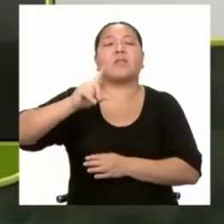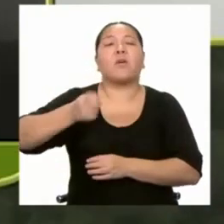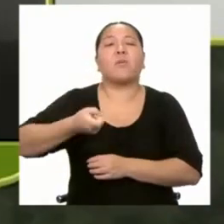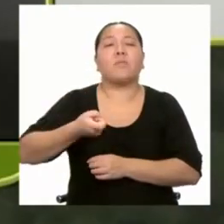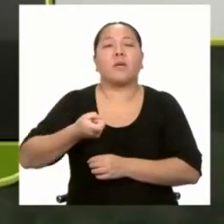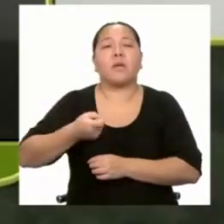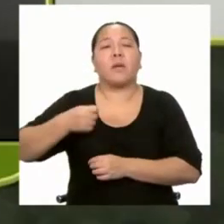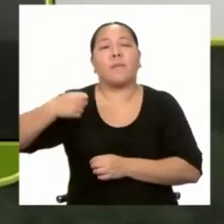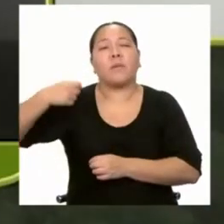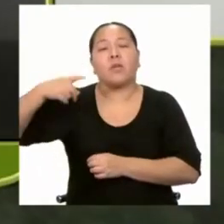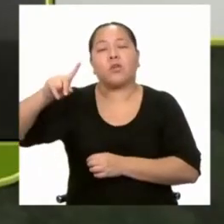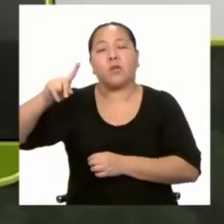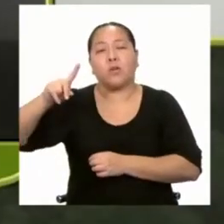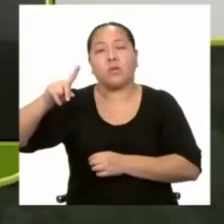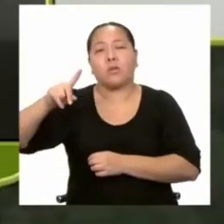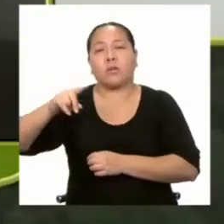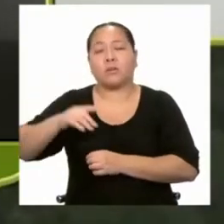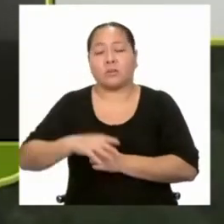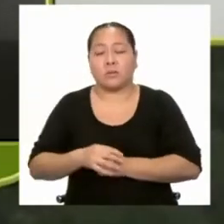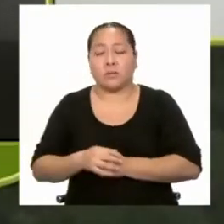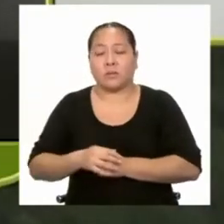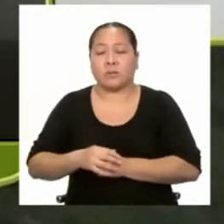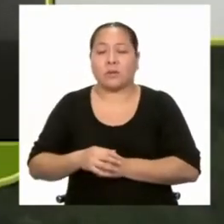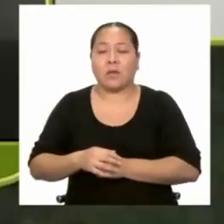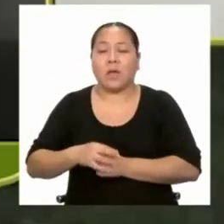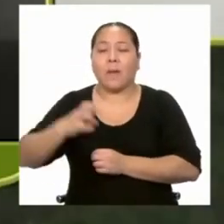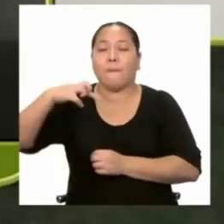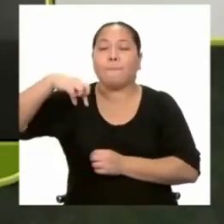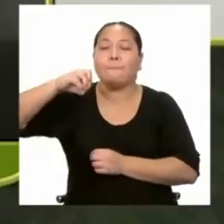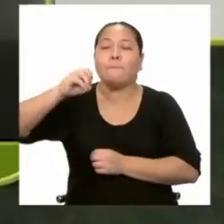en la polinización para agricultores